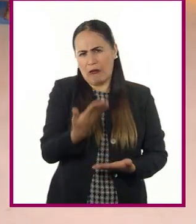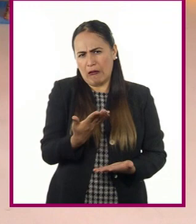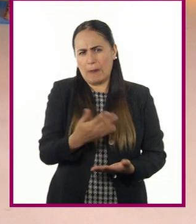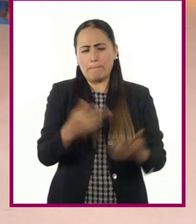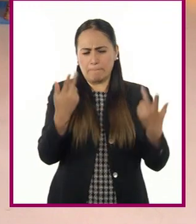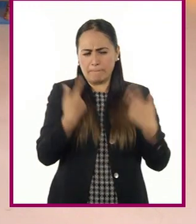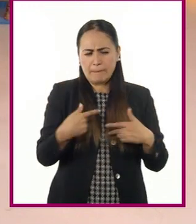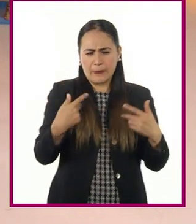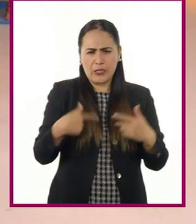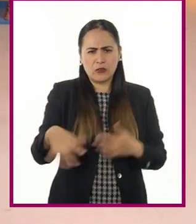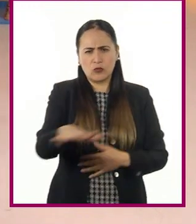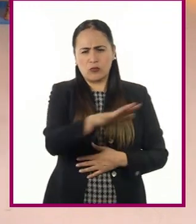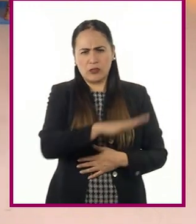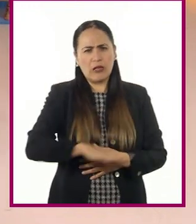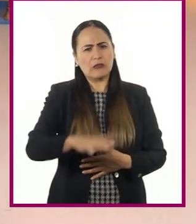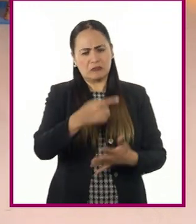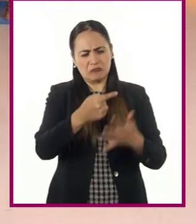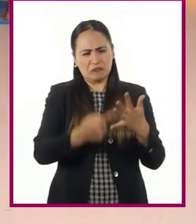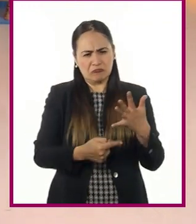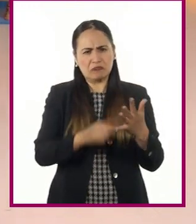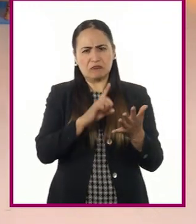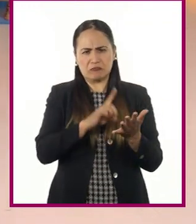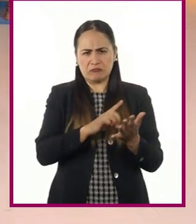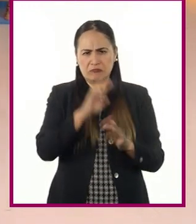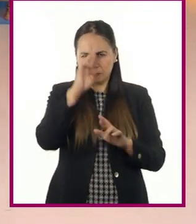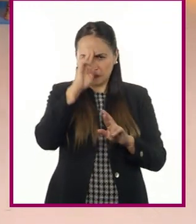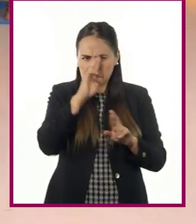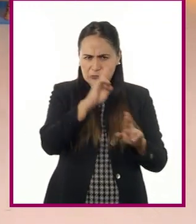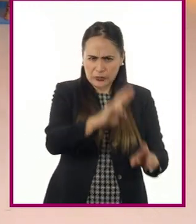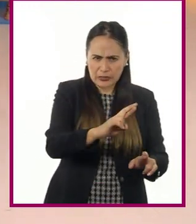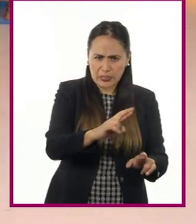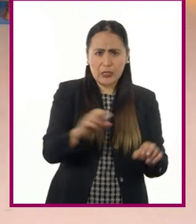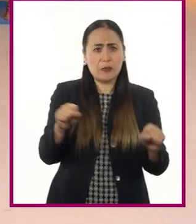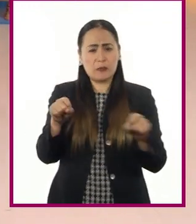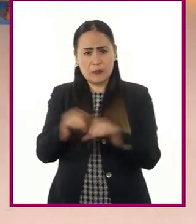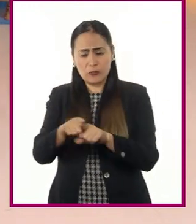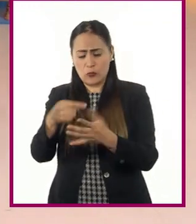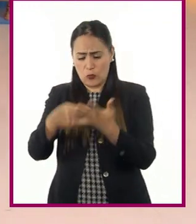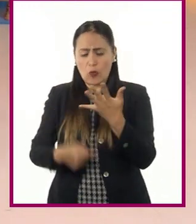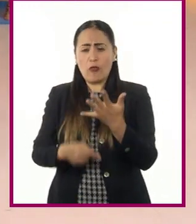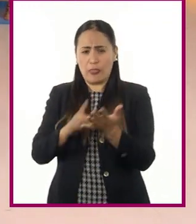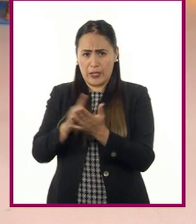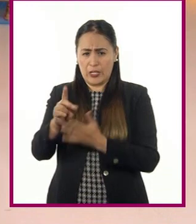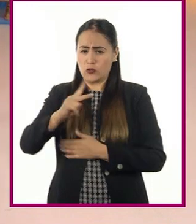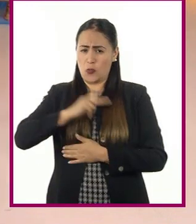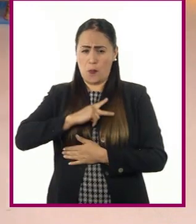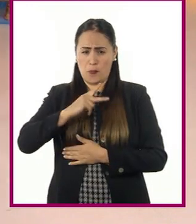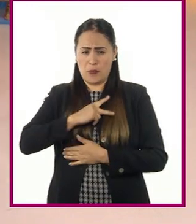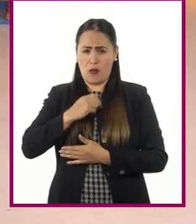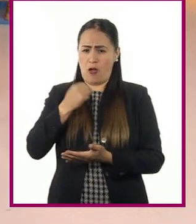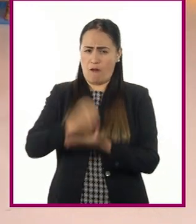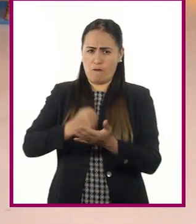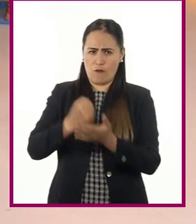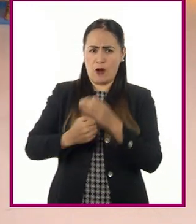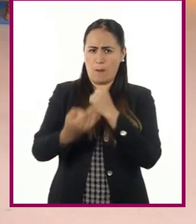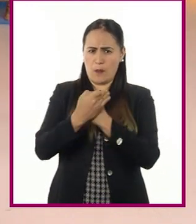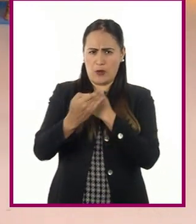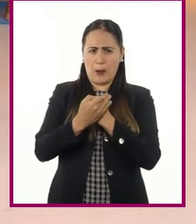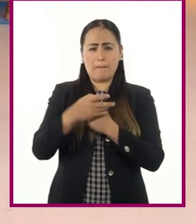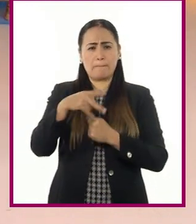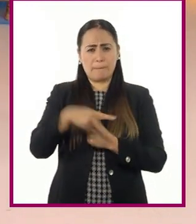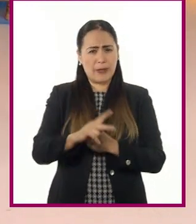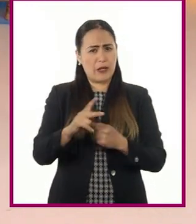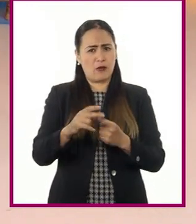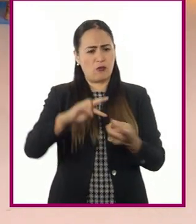hay que usar, exigir y defender, pero al mismo tiempo compartir y